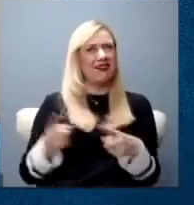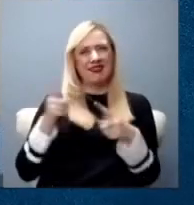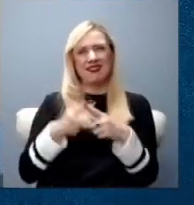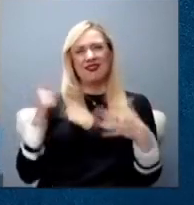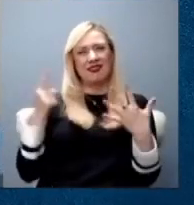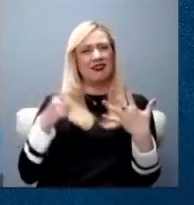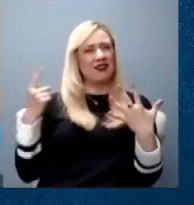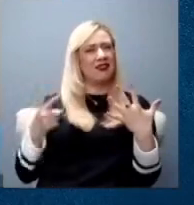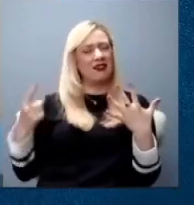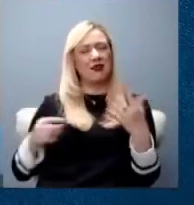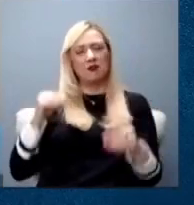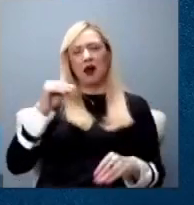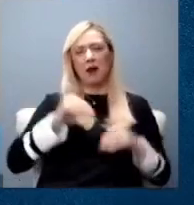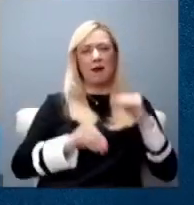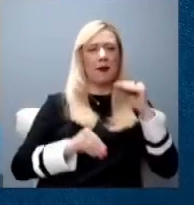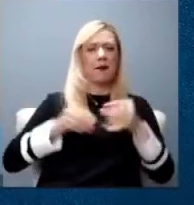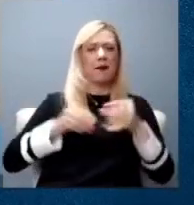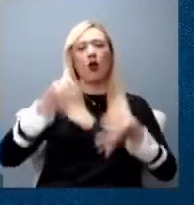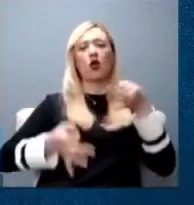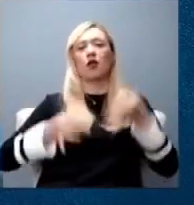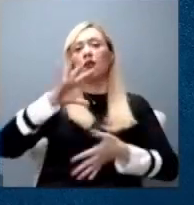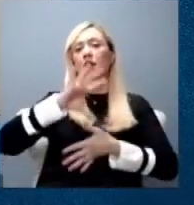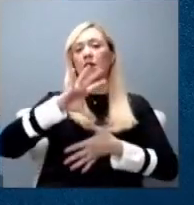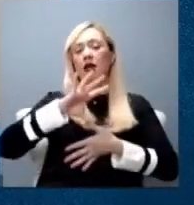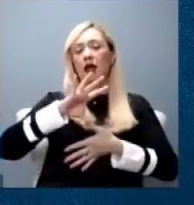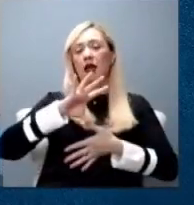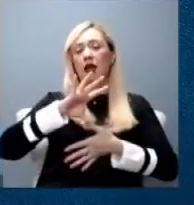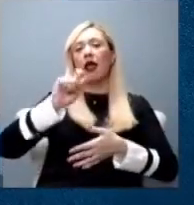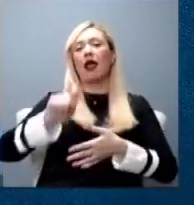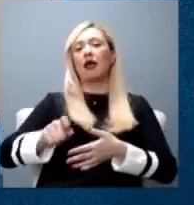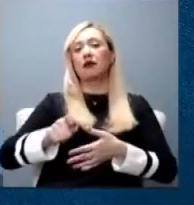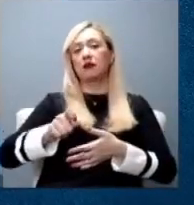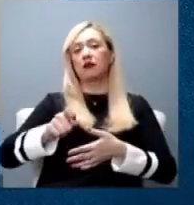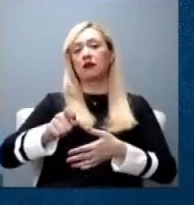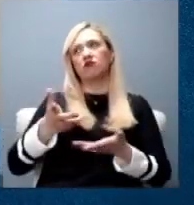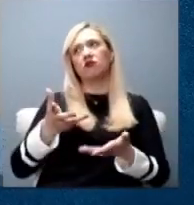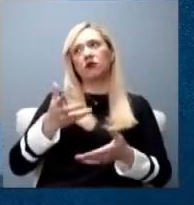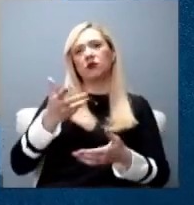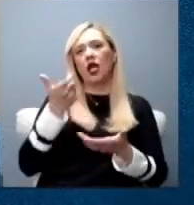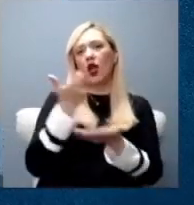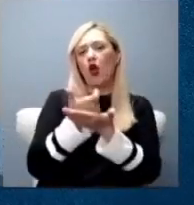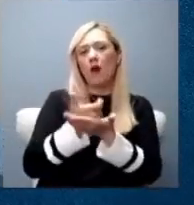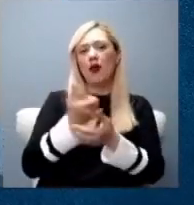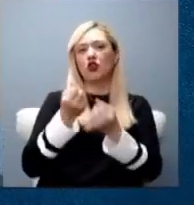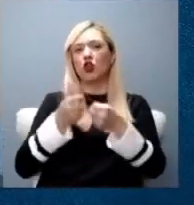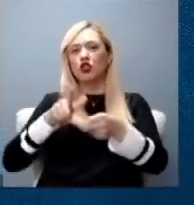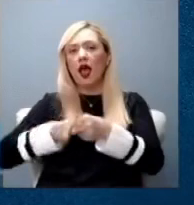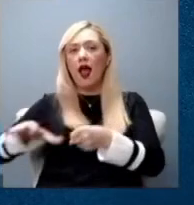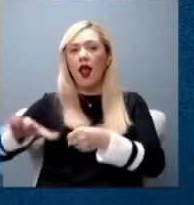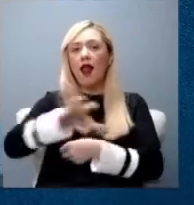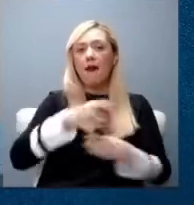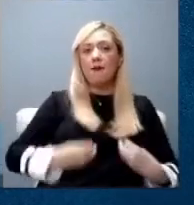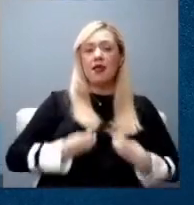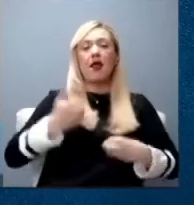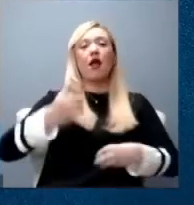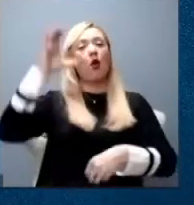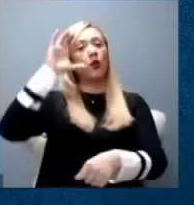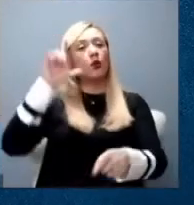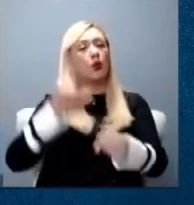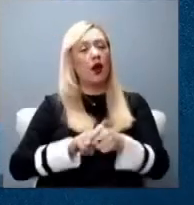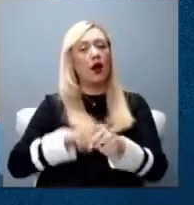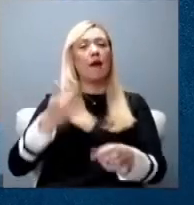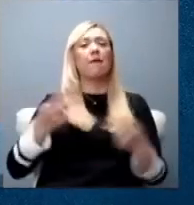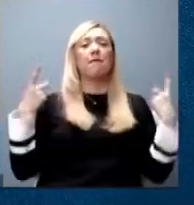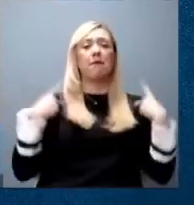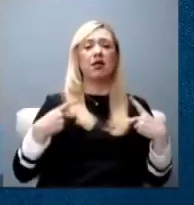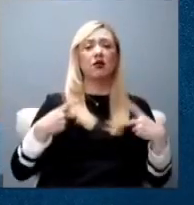está desarrollando la Corte Interamericana detrás de los derechos económicos, sociales y culturales y su particular vinculación con personas en